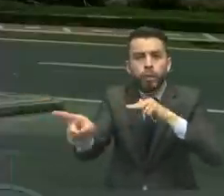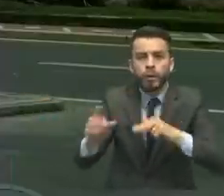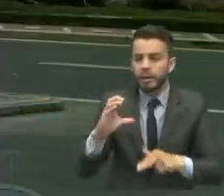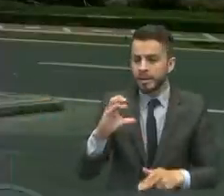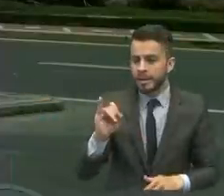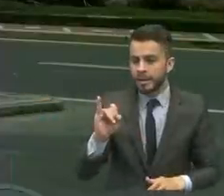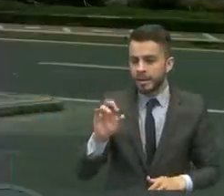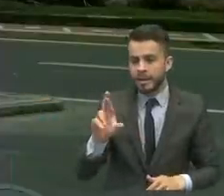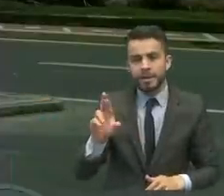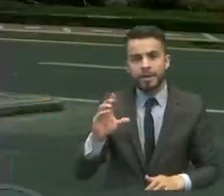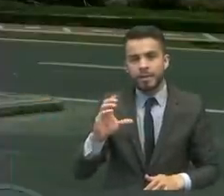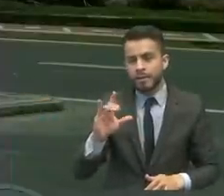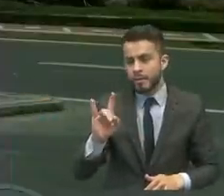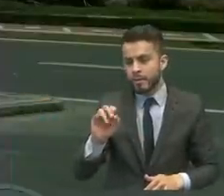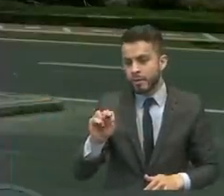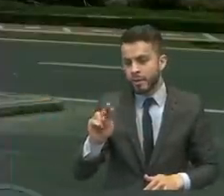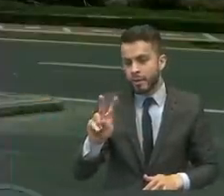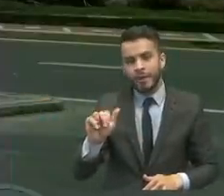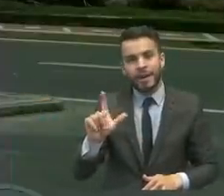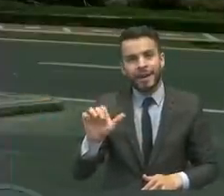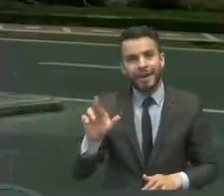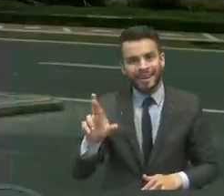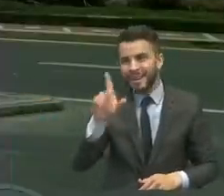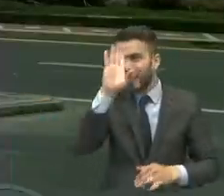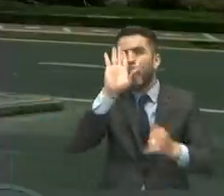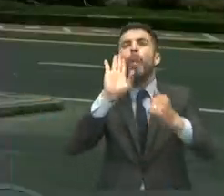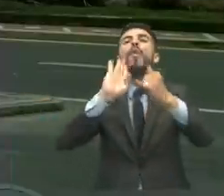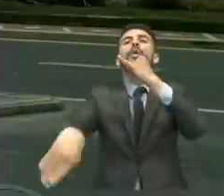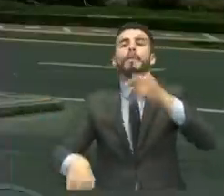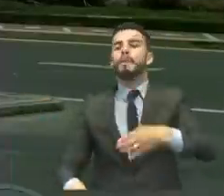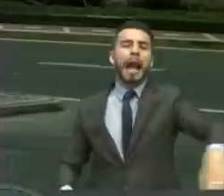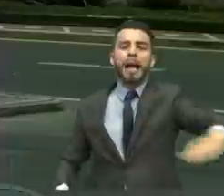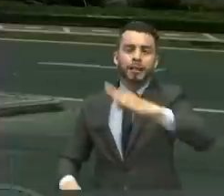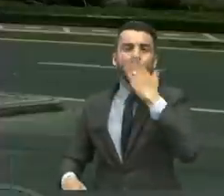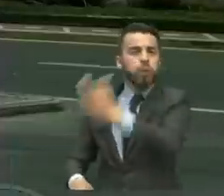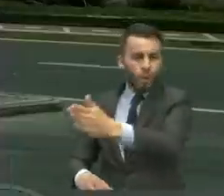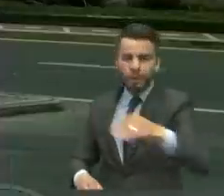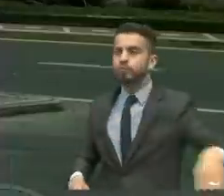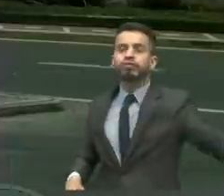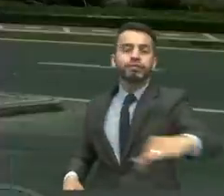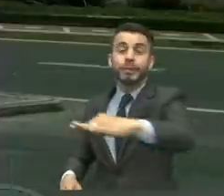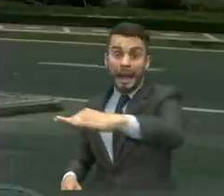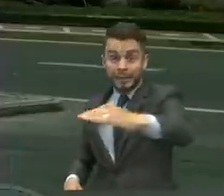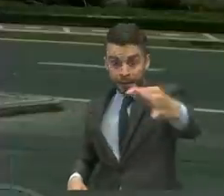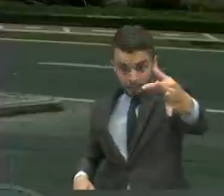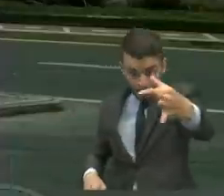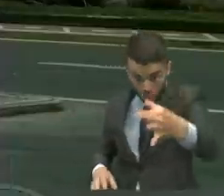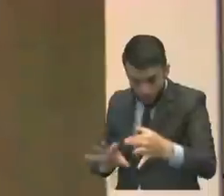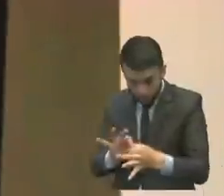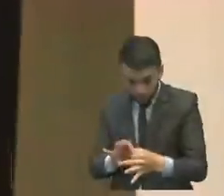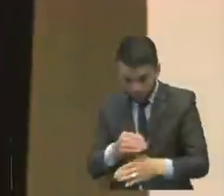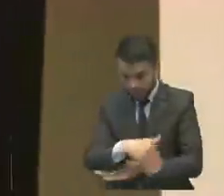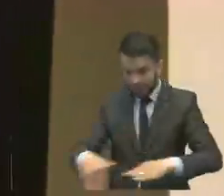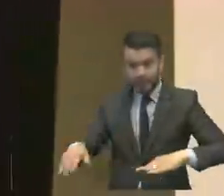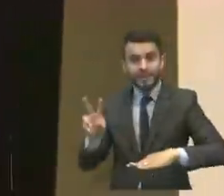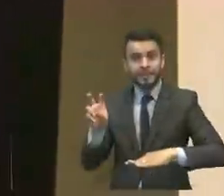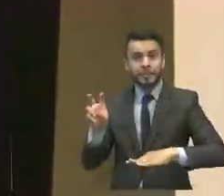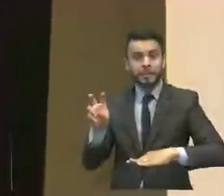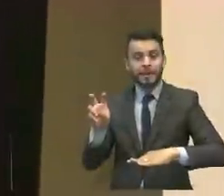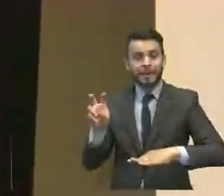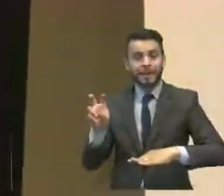va a ser el sitio al que llega la primera línea del metro. Luego esos cuatro puntos hay que resolverlos bien para